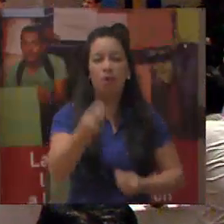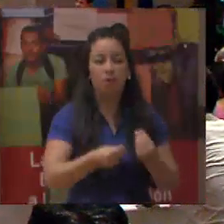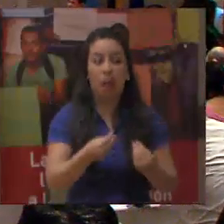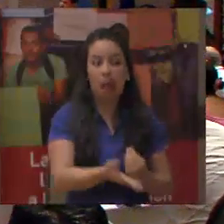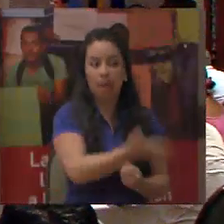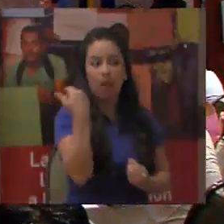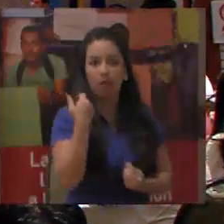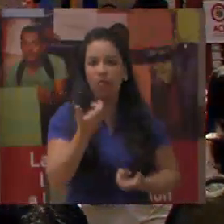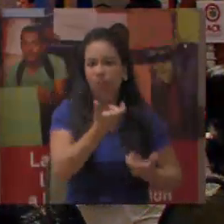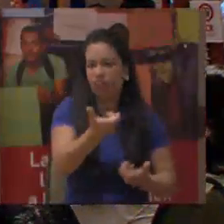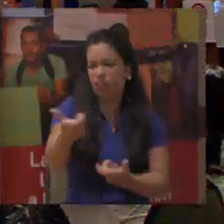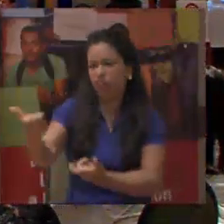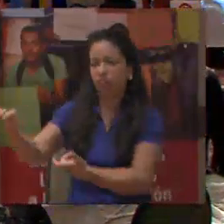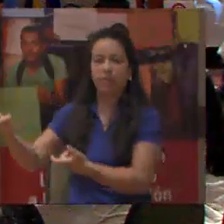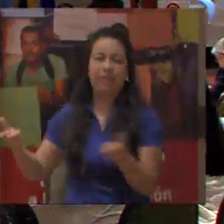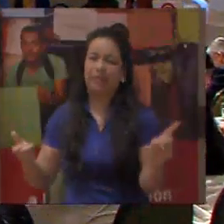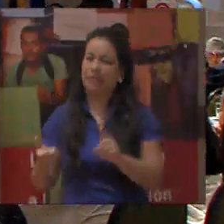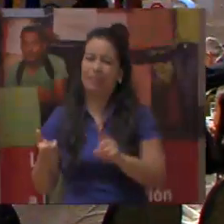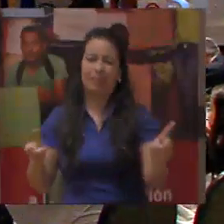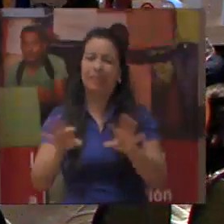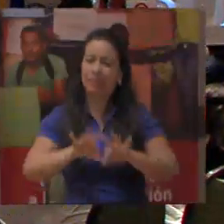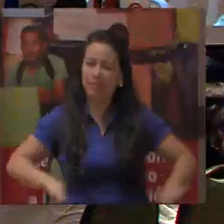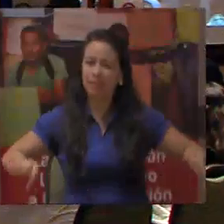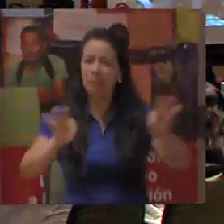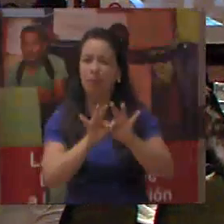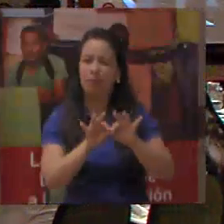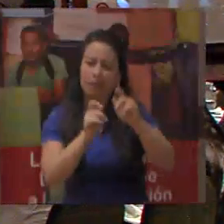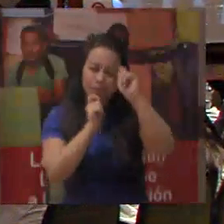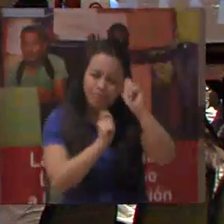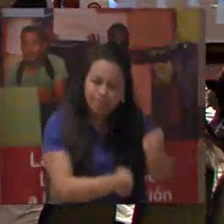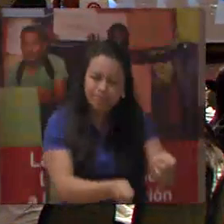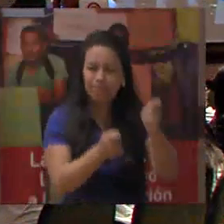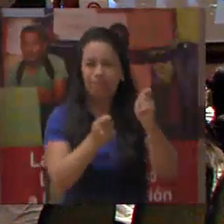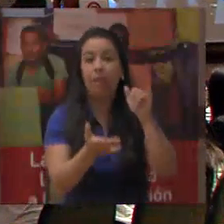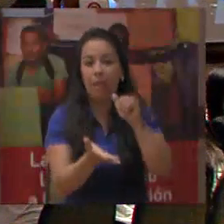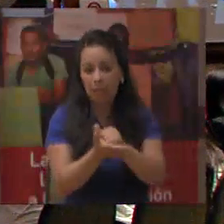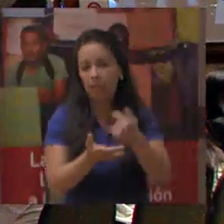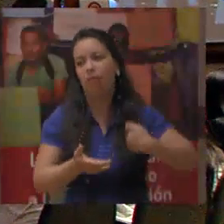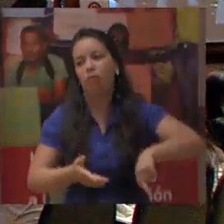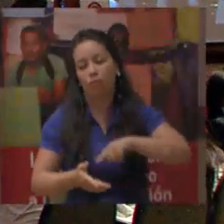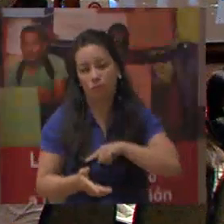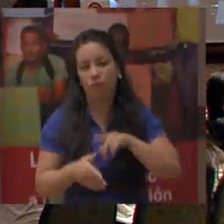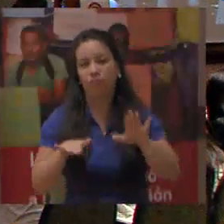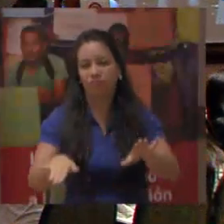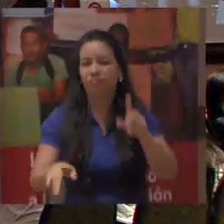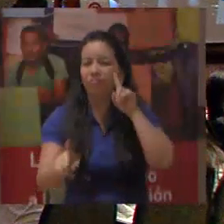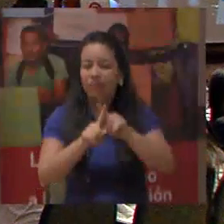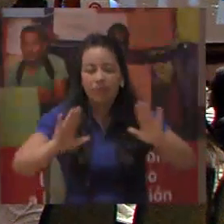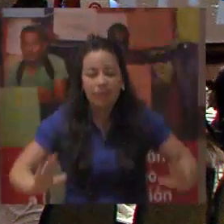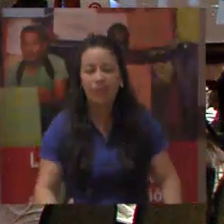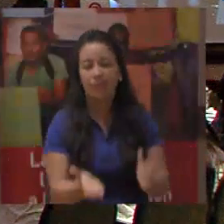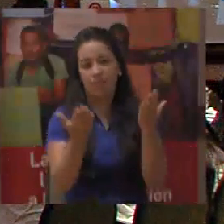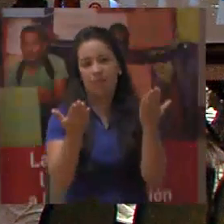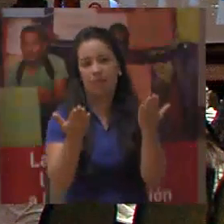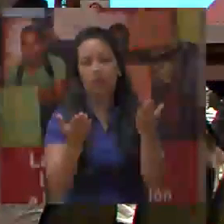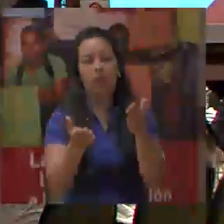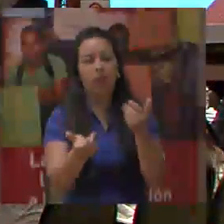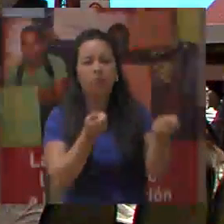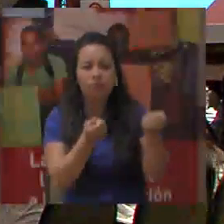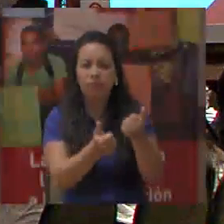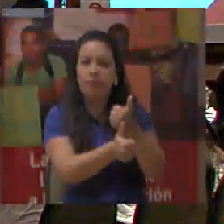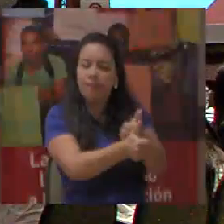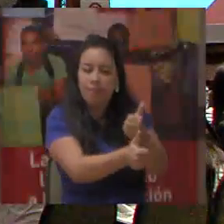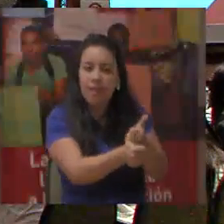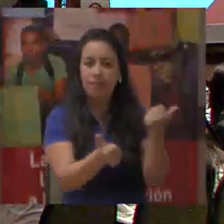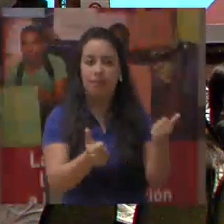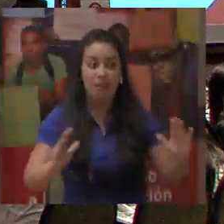armado. Yo creo que ahí está uno de nuestros grandes retos, valorar, y ese es el trabajo que hace hoy en día Valle en Paz, valorar, llevar asistencia técnica,